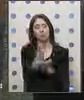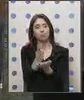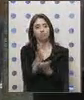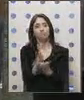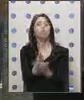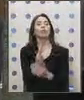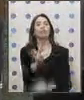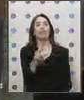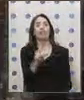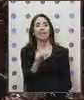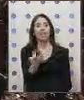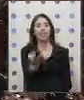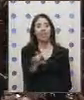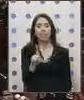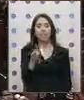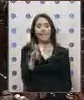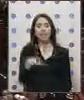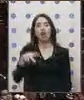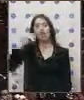de la comuna de San Antonio.